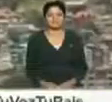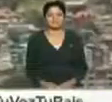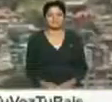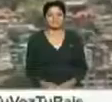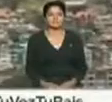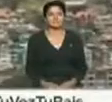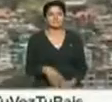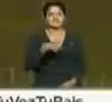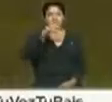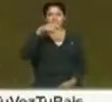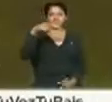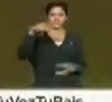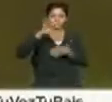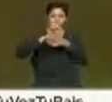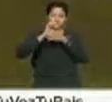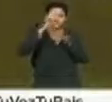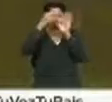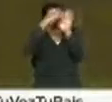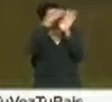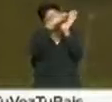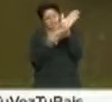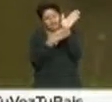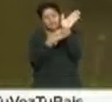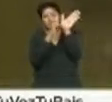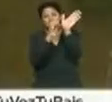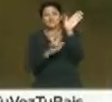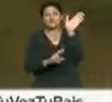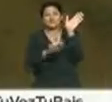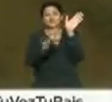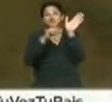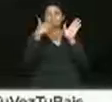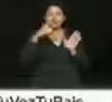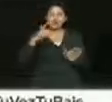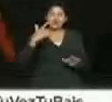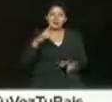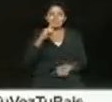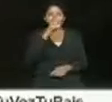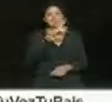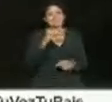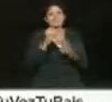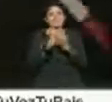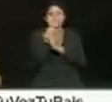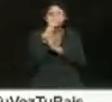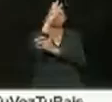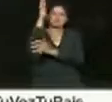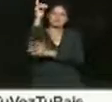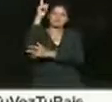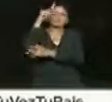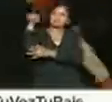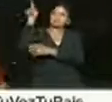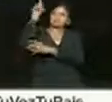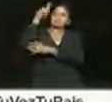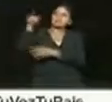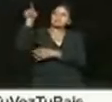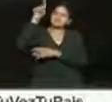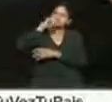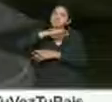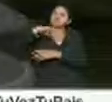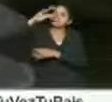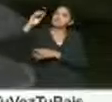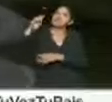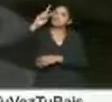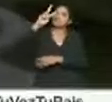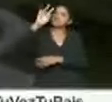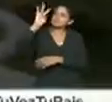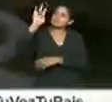Al sur del Ecuador, en la provincia de Loja, se alza el Parque Eólico Villonaco, una maravilla técnica a 2.720